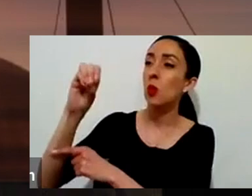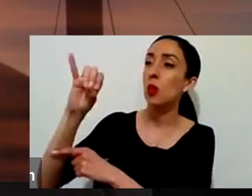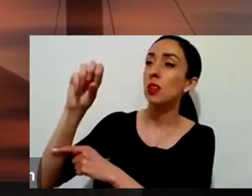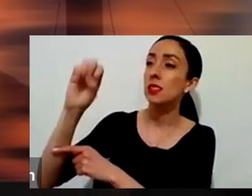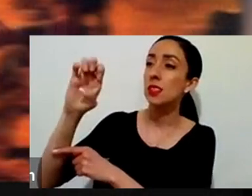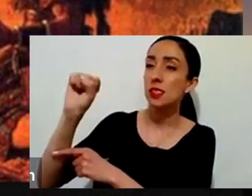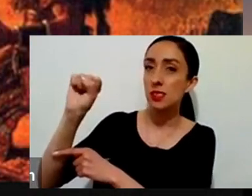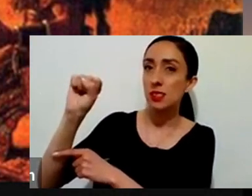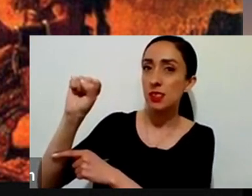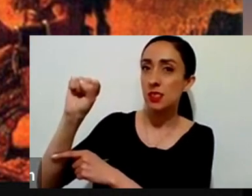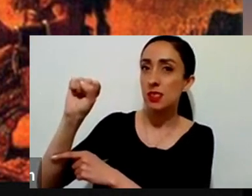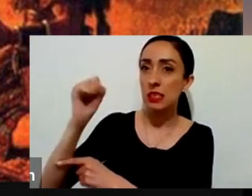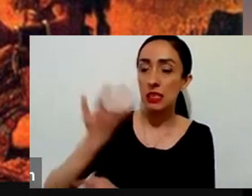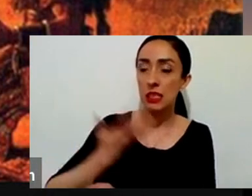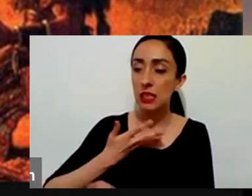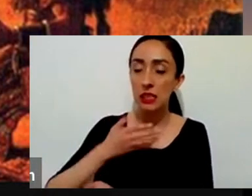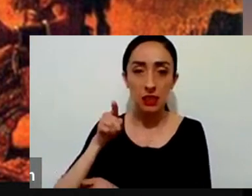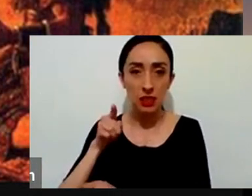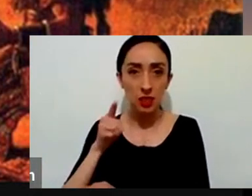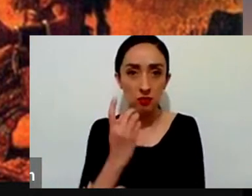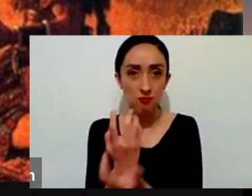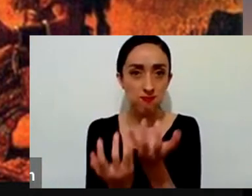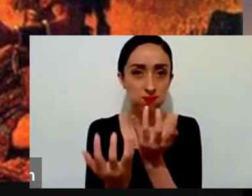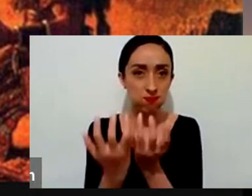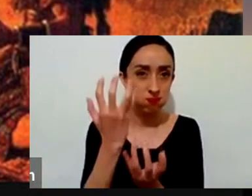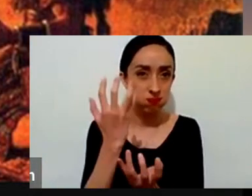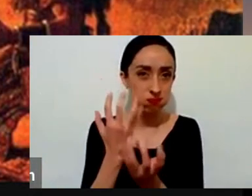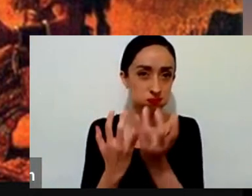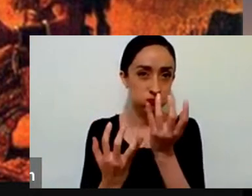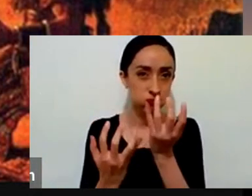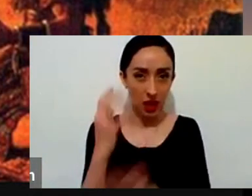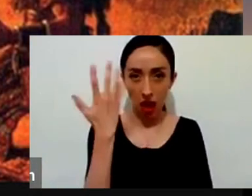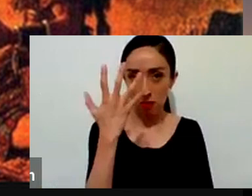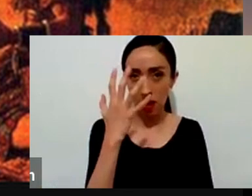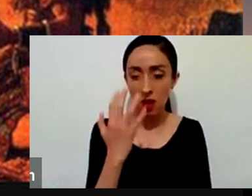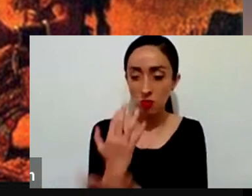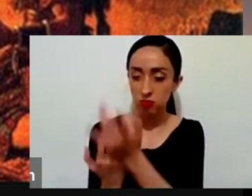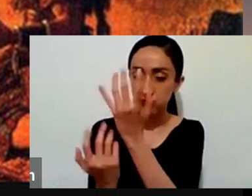ardiente. Sabemos que la zarza en aquellos tiempos,